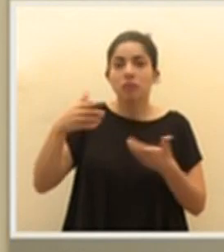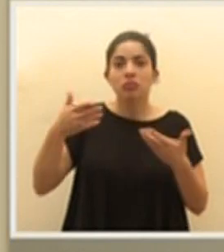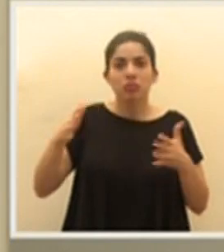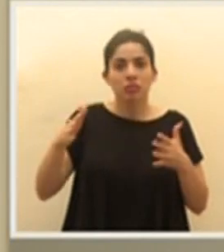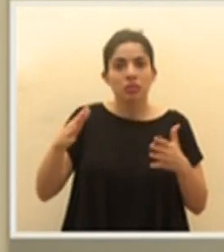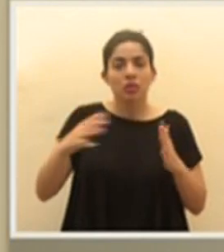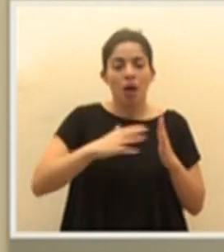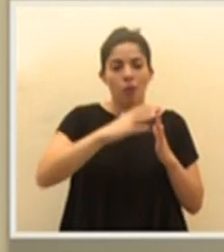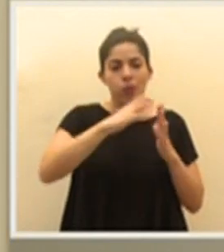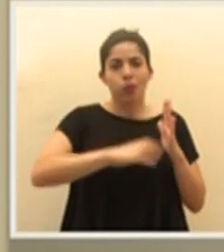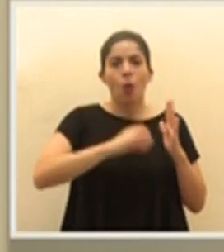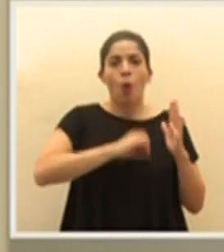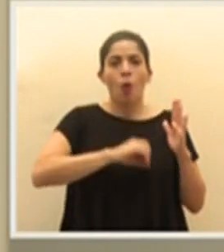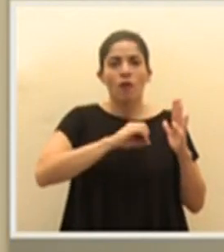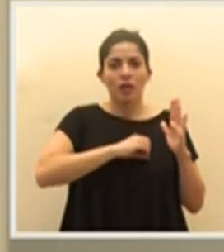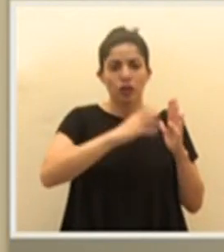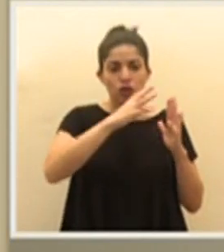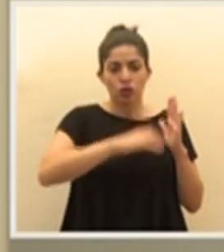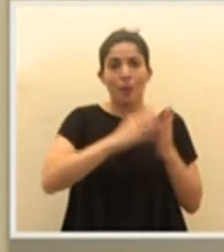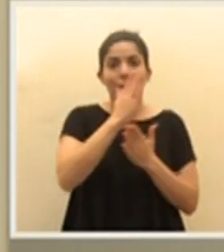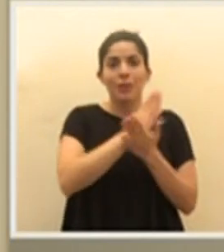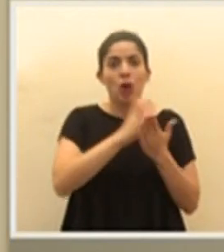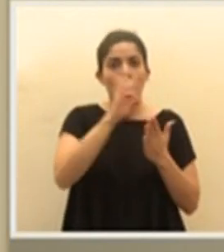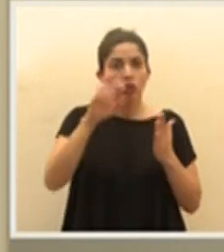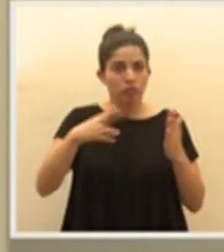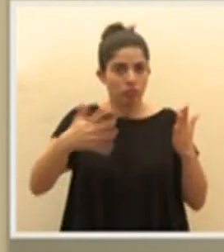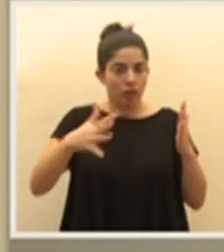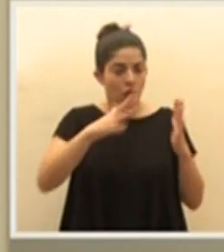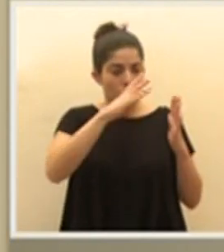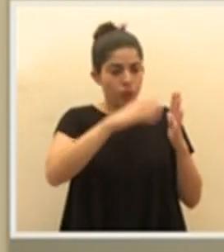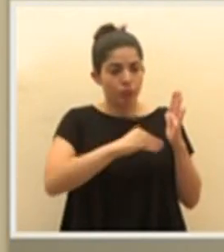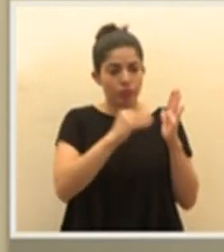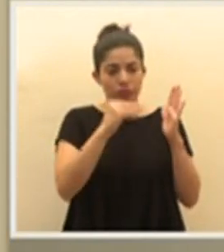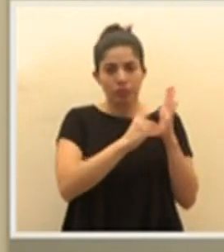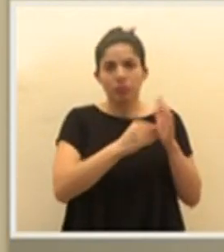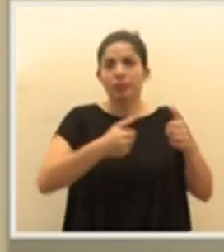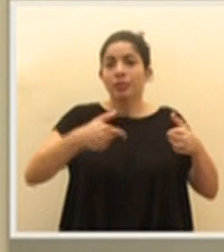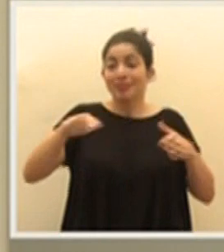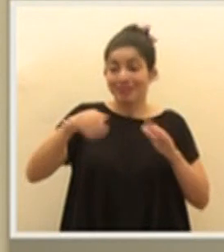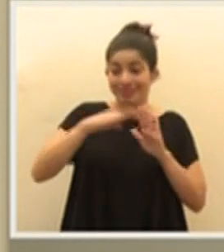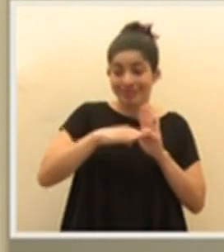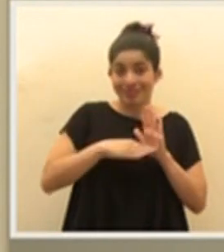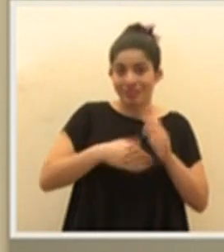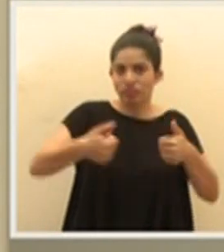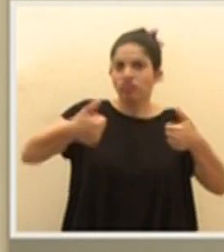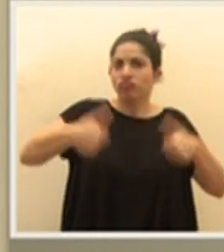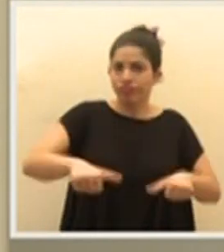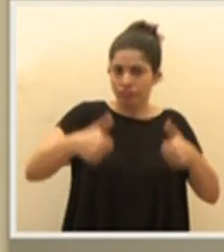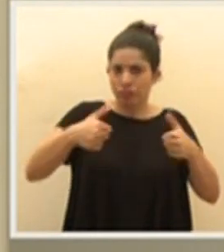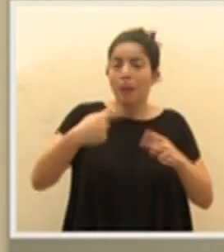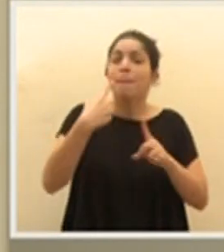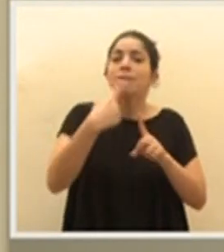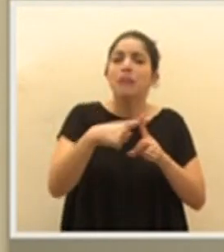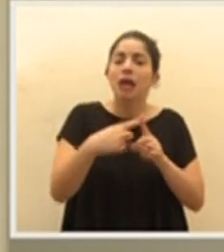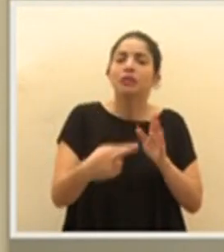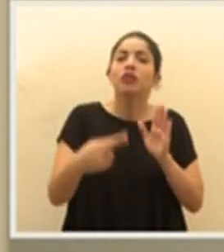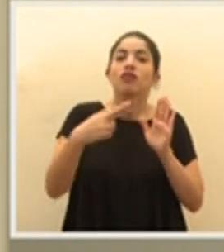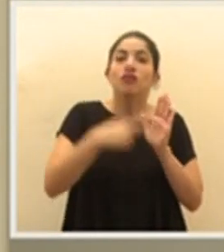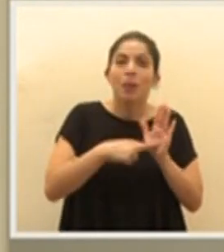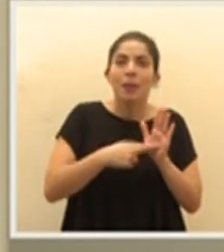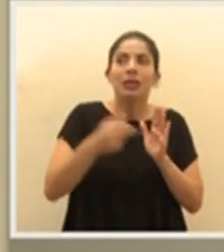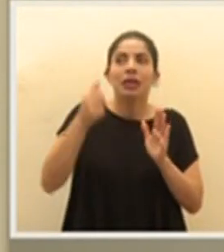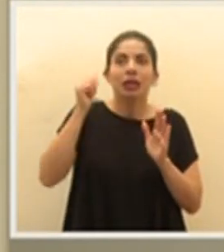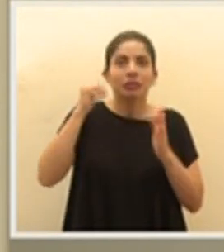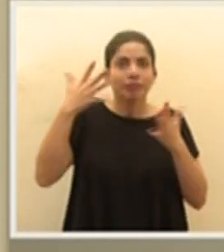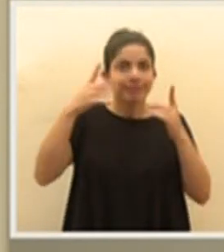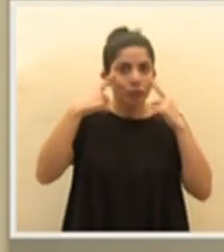los oficios también de Costa Rica donde se acuerdan estas medidas y se reitera el acuerdo logrado.